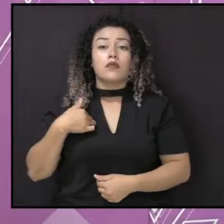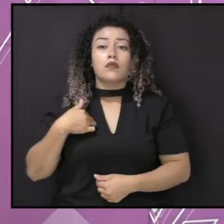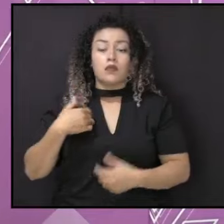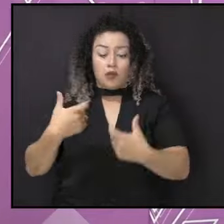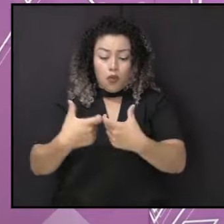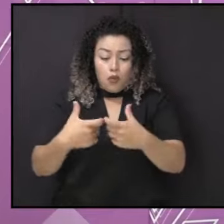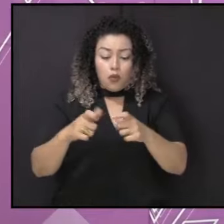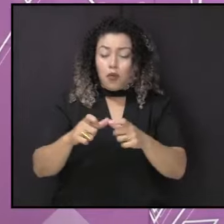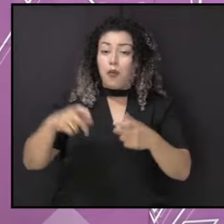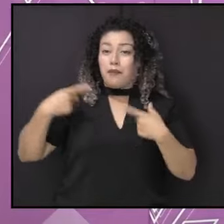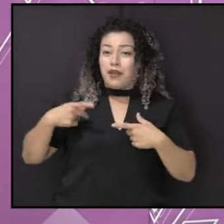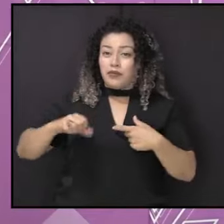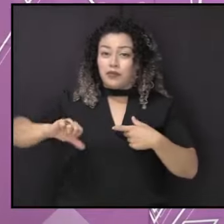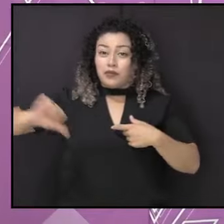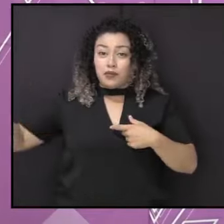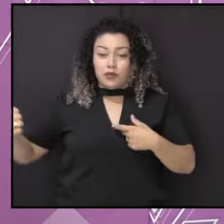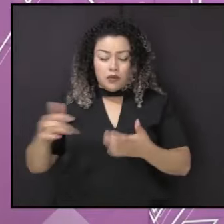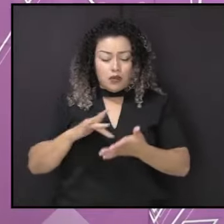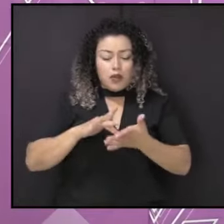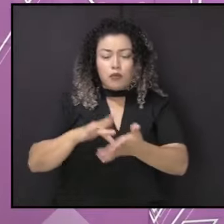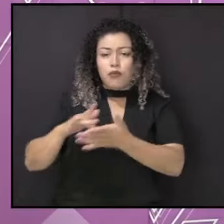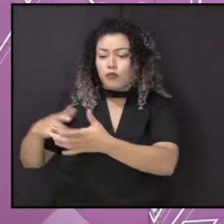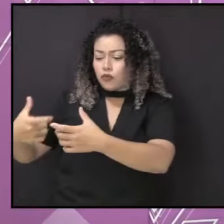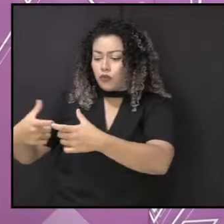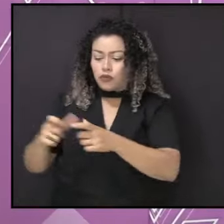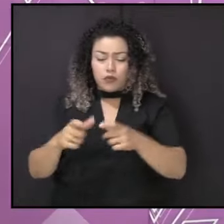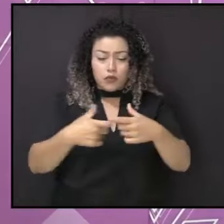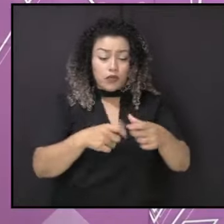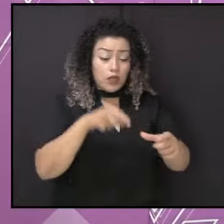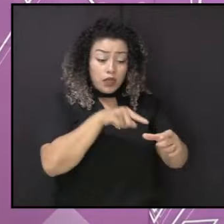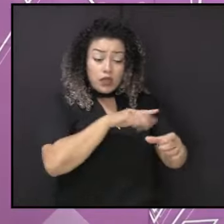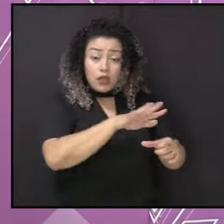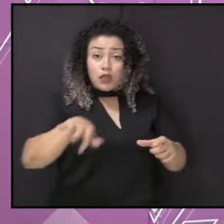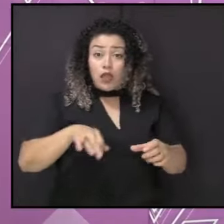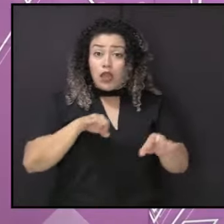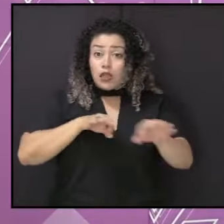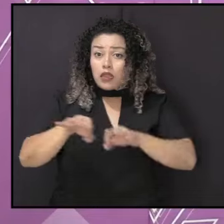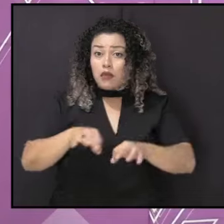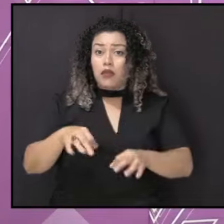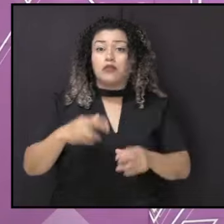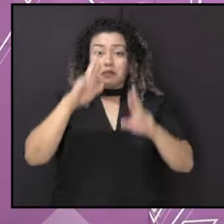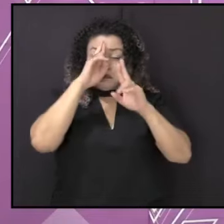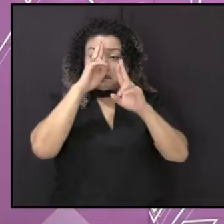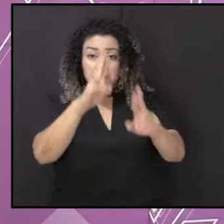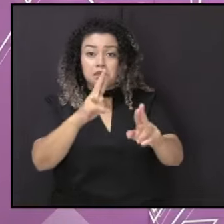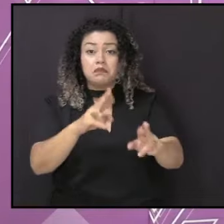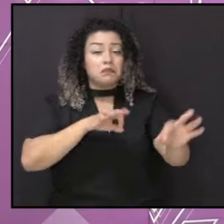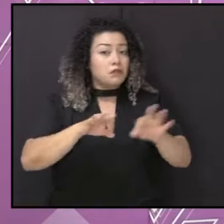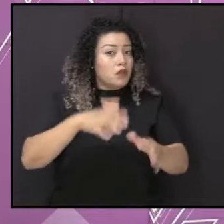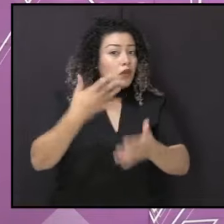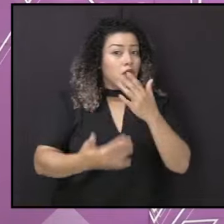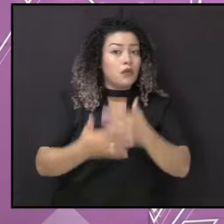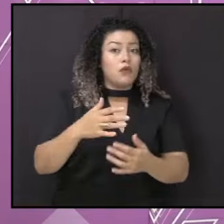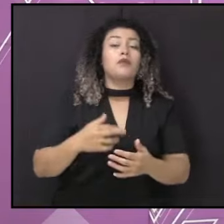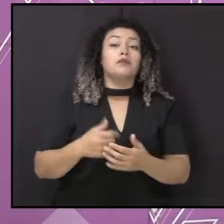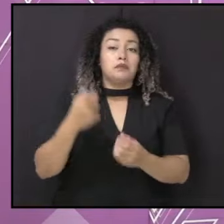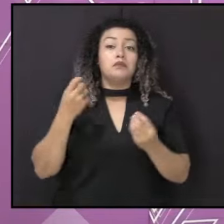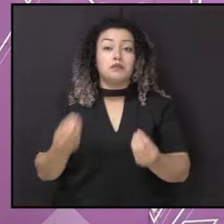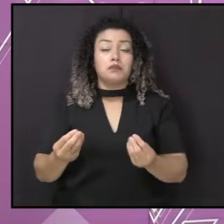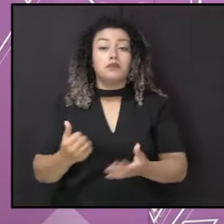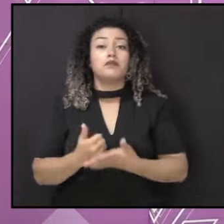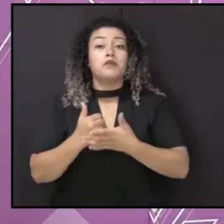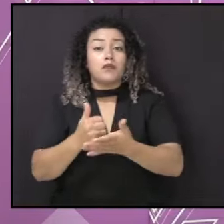fundaciones. Creo firmemente que el trabajo de las fundaciones es totalmente loable en las fundaciones totalmente que no son lucrativas. Hacemos